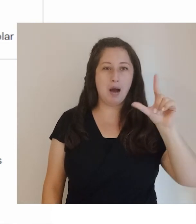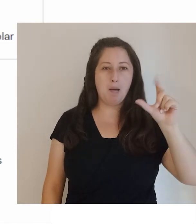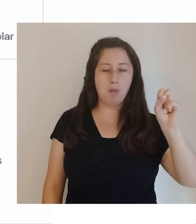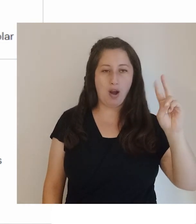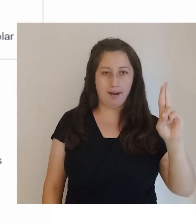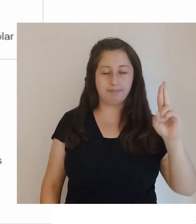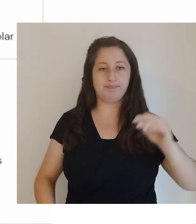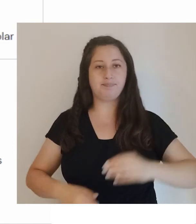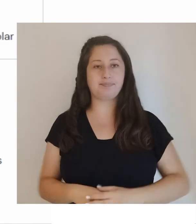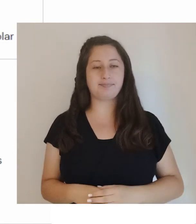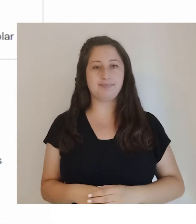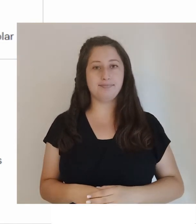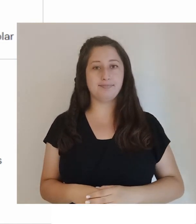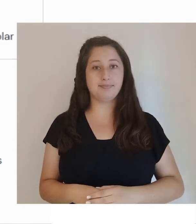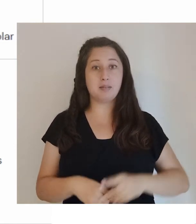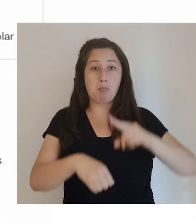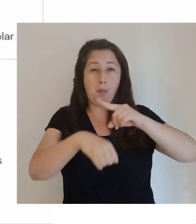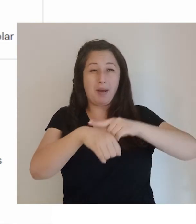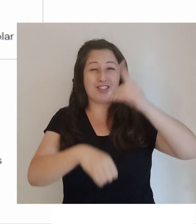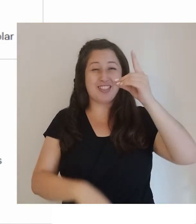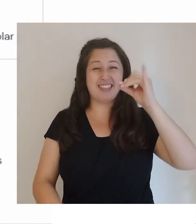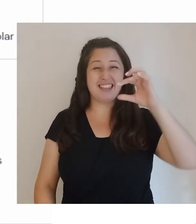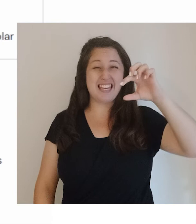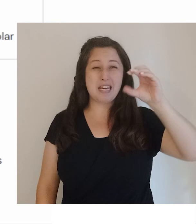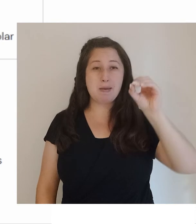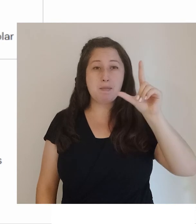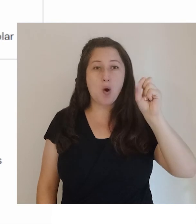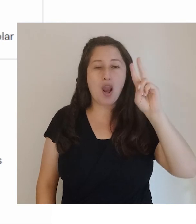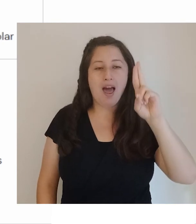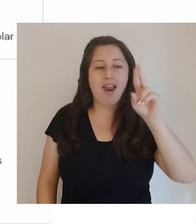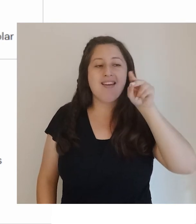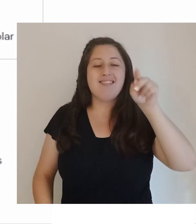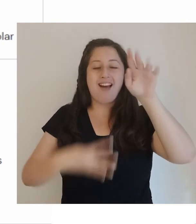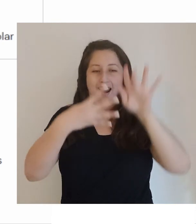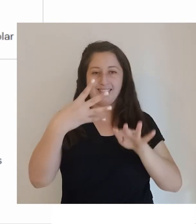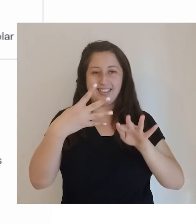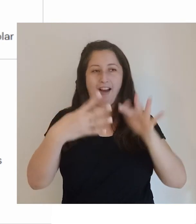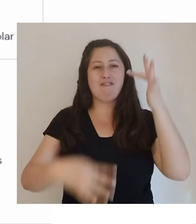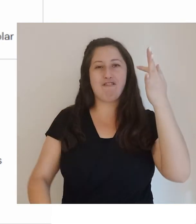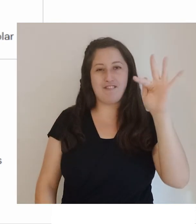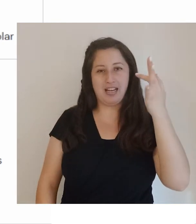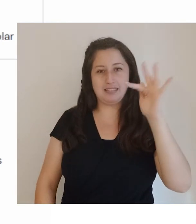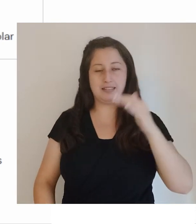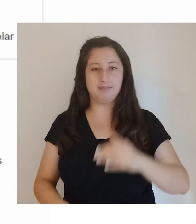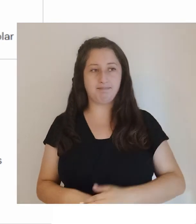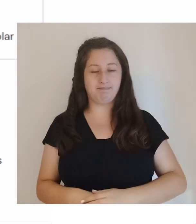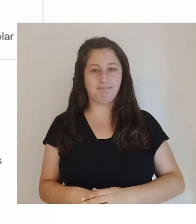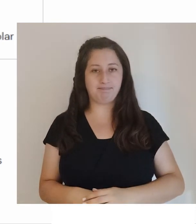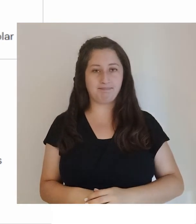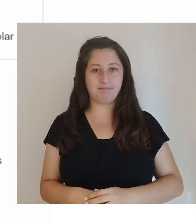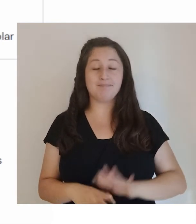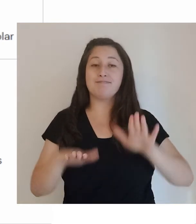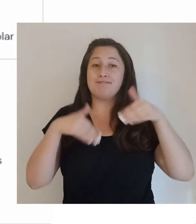dipolar del enlace o de la molécula, como se dijo, es una magnitud física y en realidad un